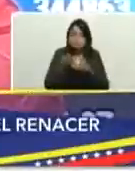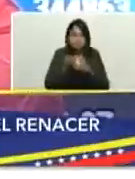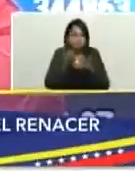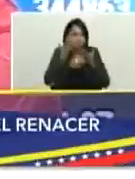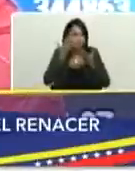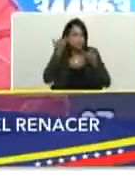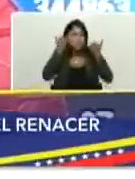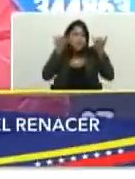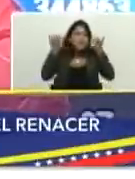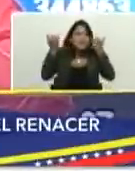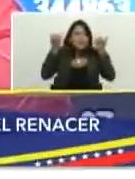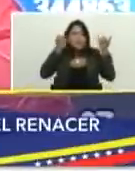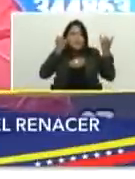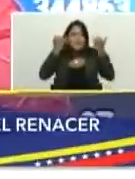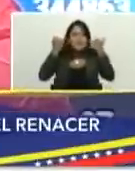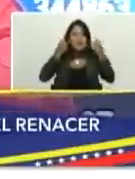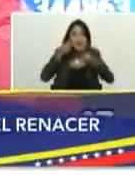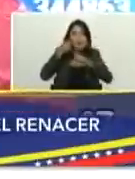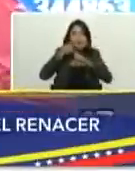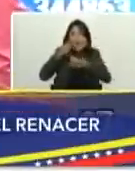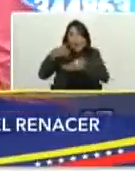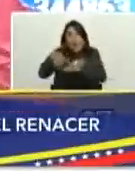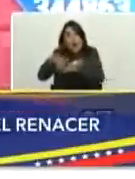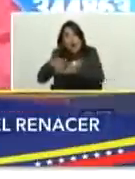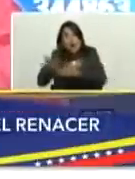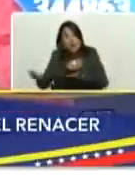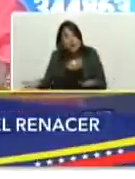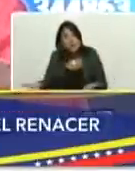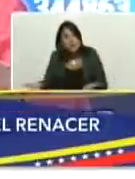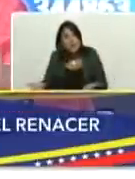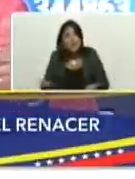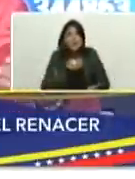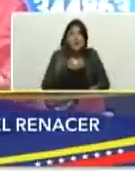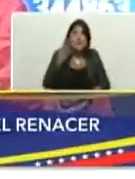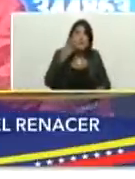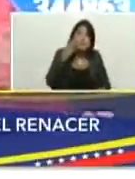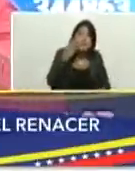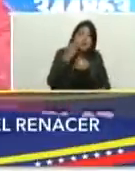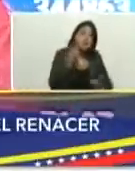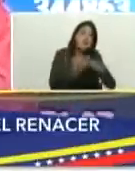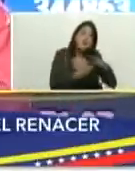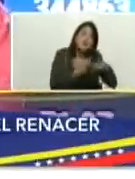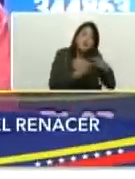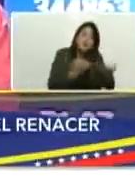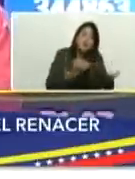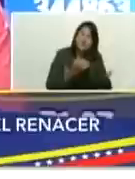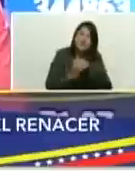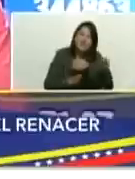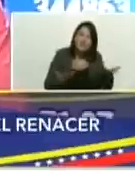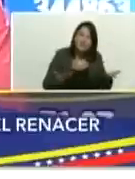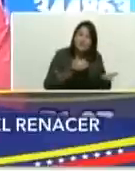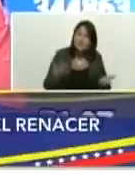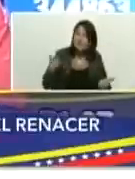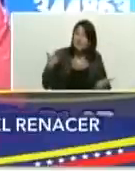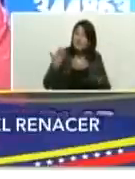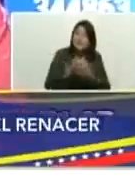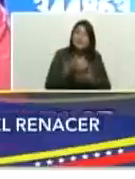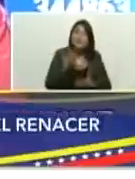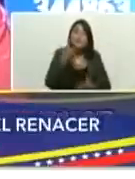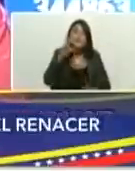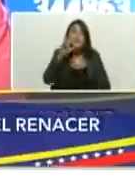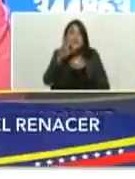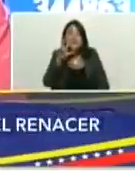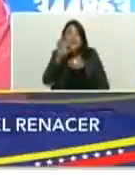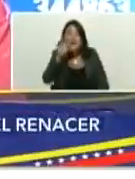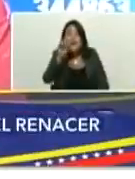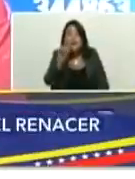y la batalla de calle y de la experiencia revolucionaria de los últimos 30 años o más. Es